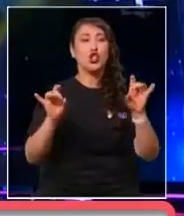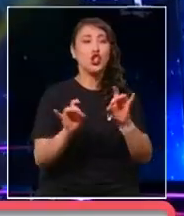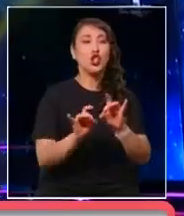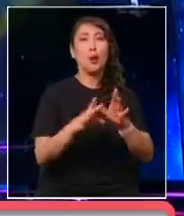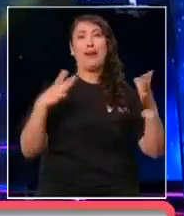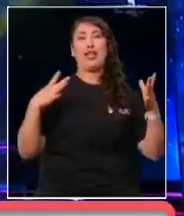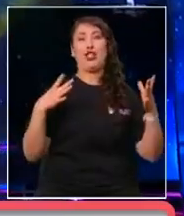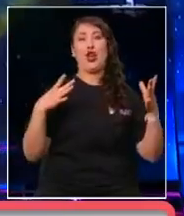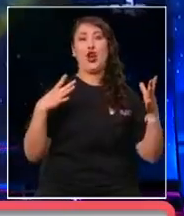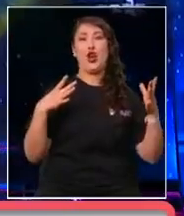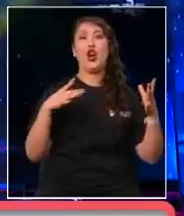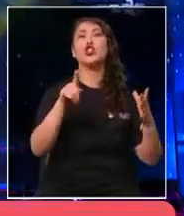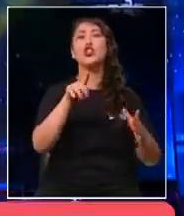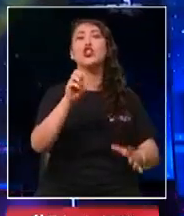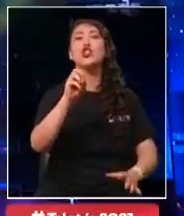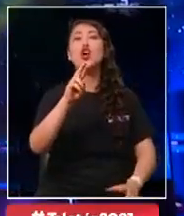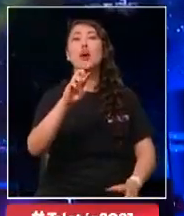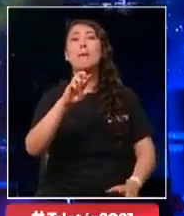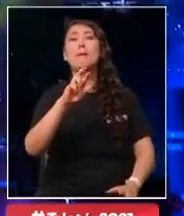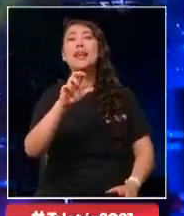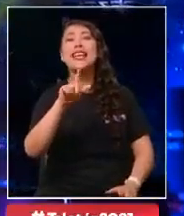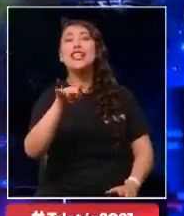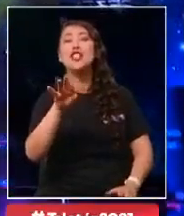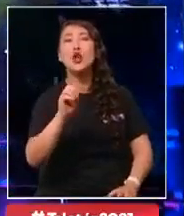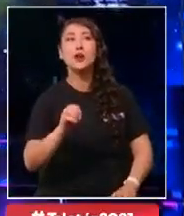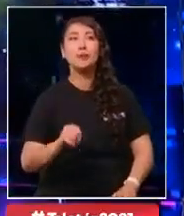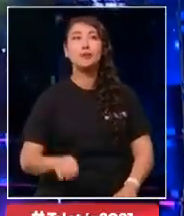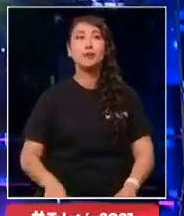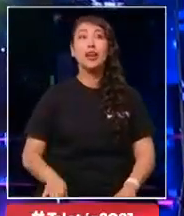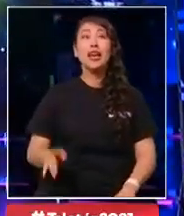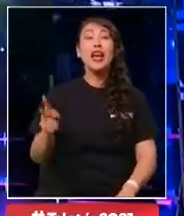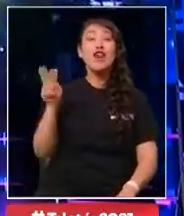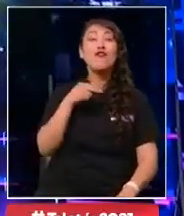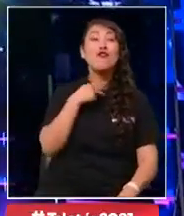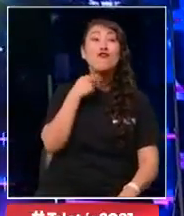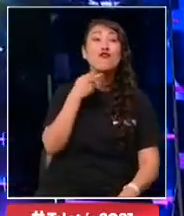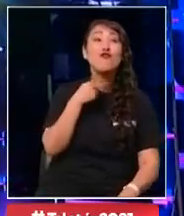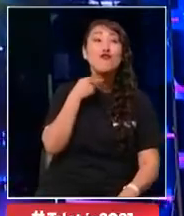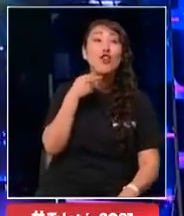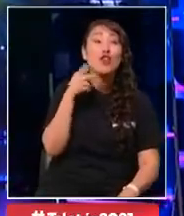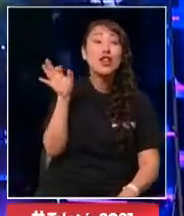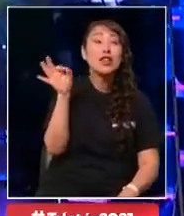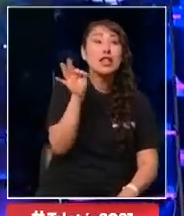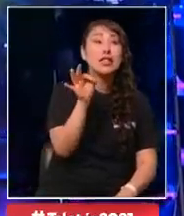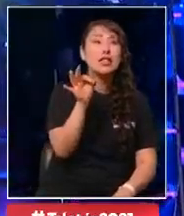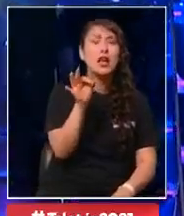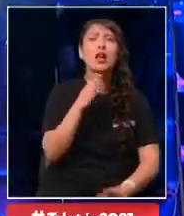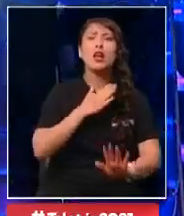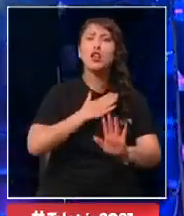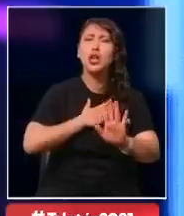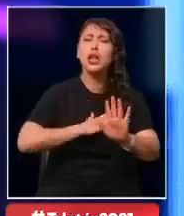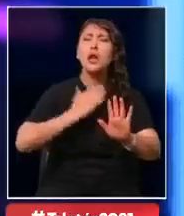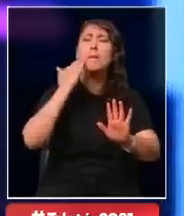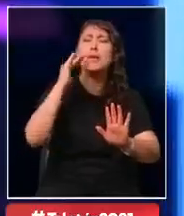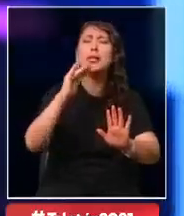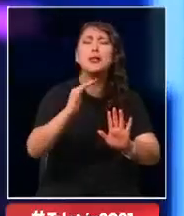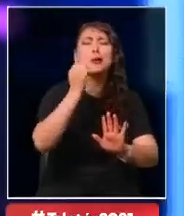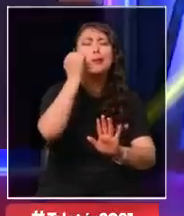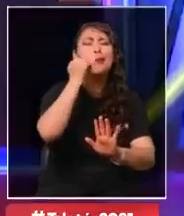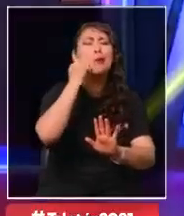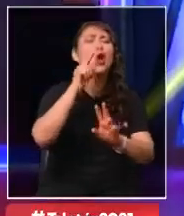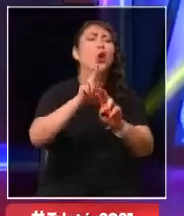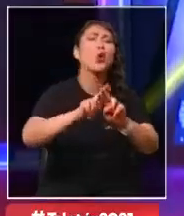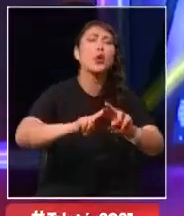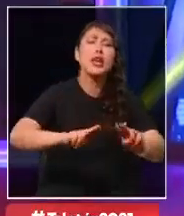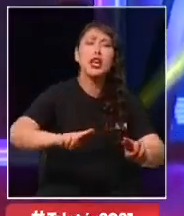Sorpreso. Con mis amigos. Todo en orden, mi niño. Tranquilo, mi niño. Eso. Avance con confianza, mi niño. Eso. Yes. Confidence.